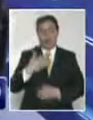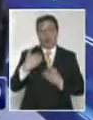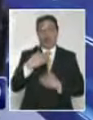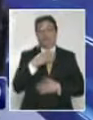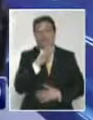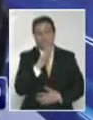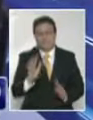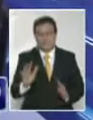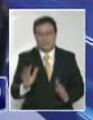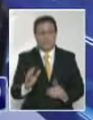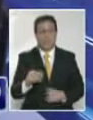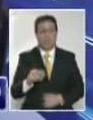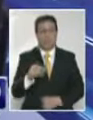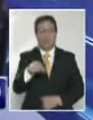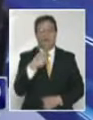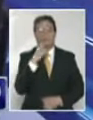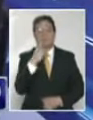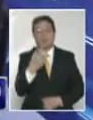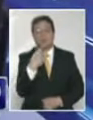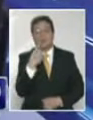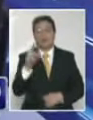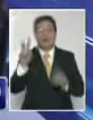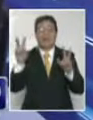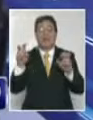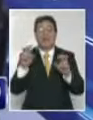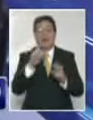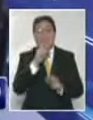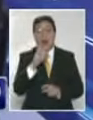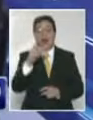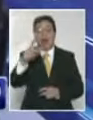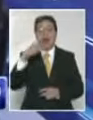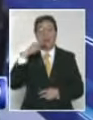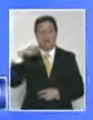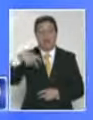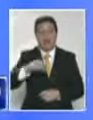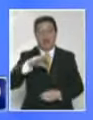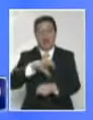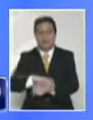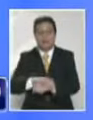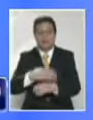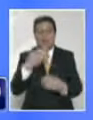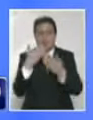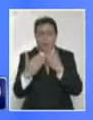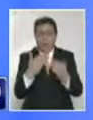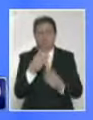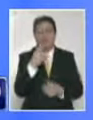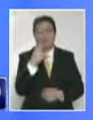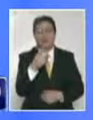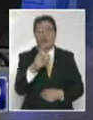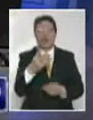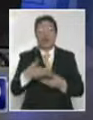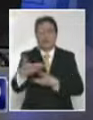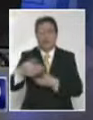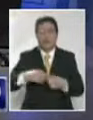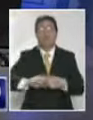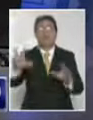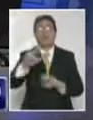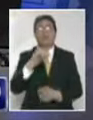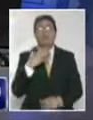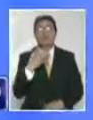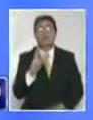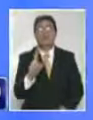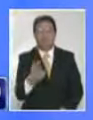por ejemplo, del tema de las detenciones, de la DINA, sí, de los derechos humanos, ¿por qué eso no aparecía? Lo